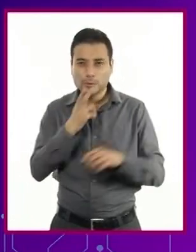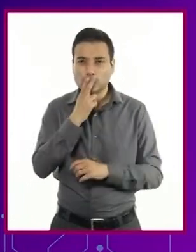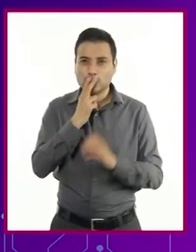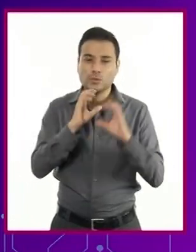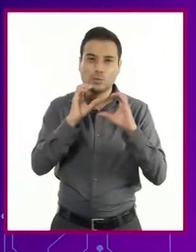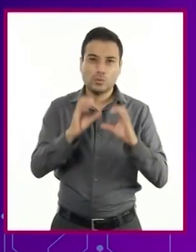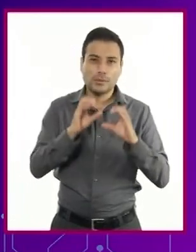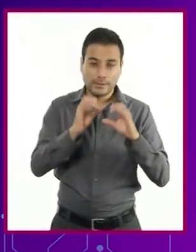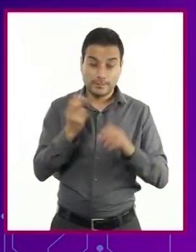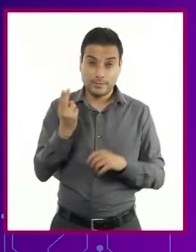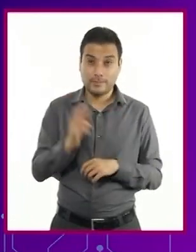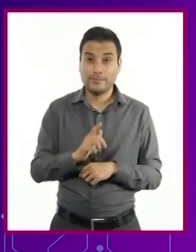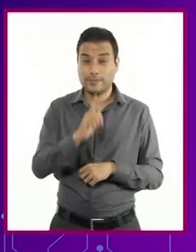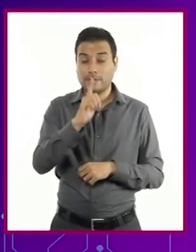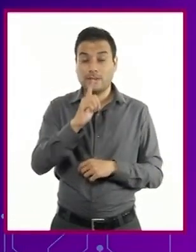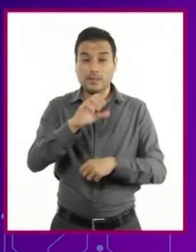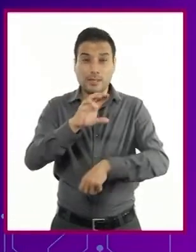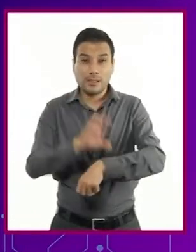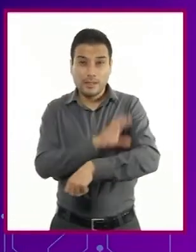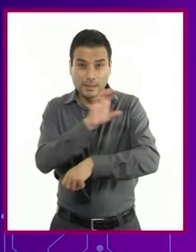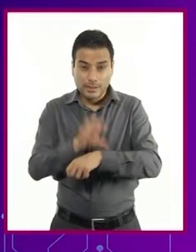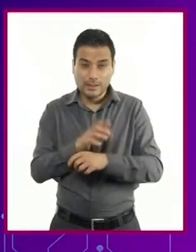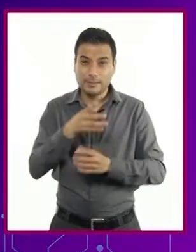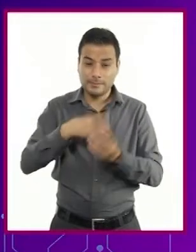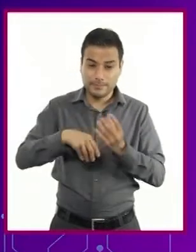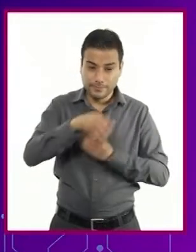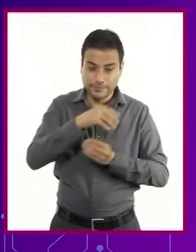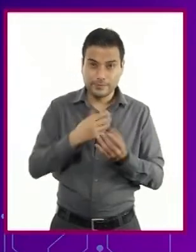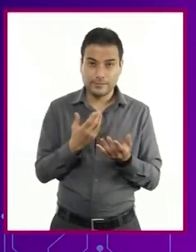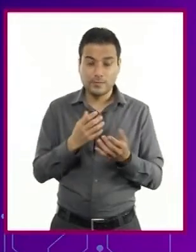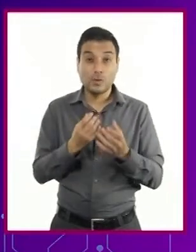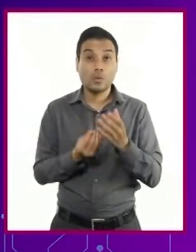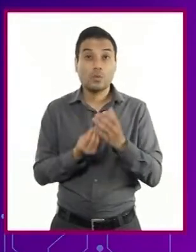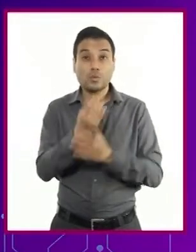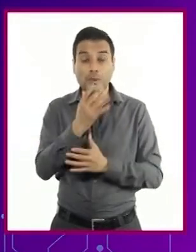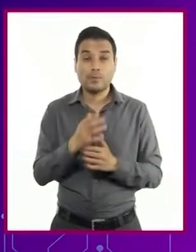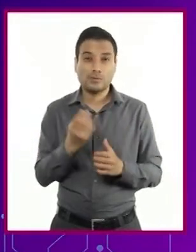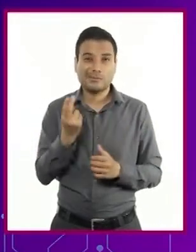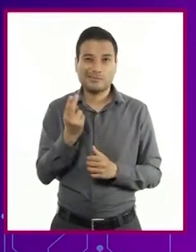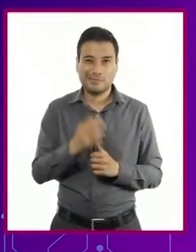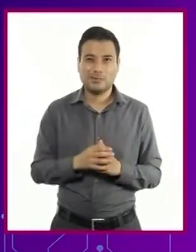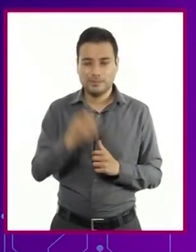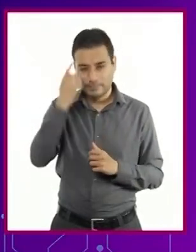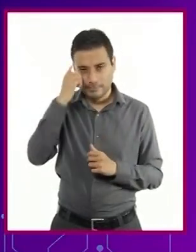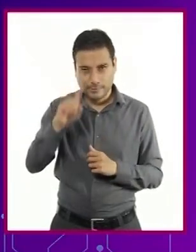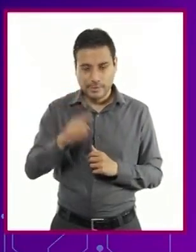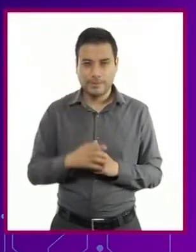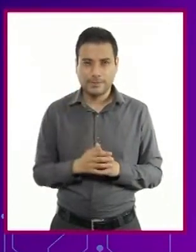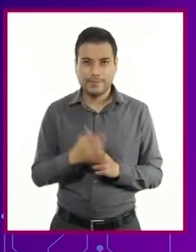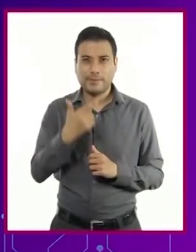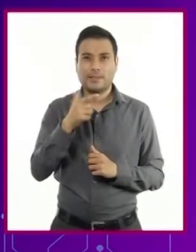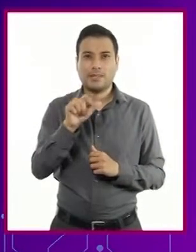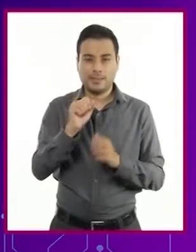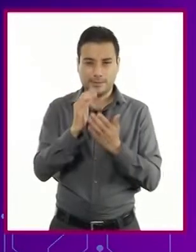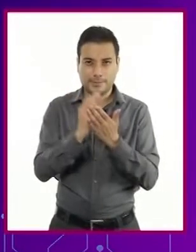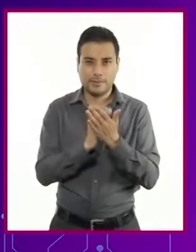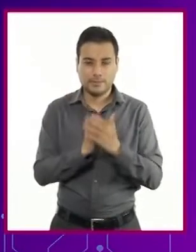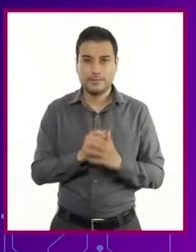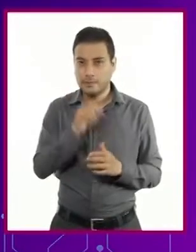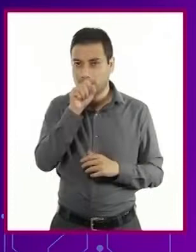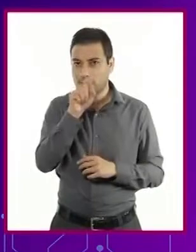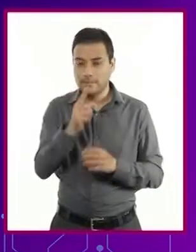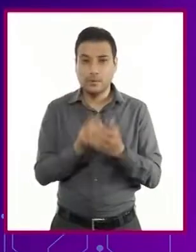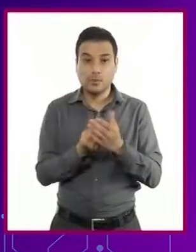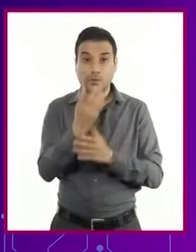energía renovable. Contar con industrias que tengan tecnologías que reduzcan las emisiones de gases y compuestos de efecto invernadero. Tener un